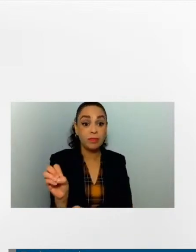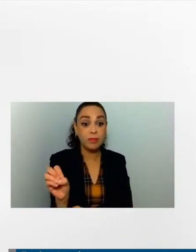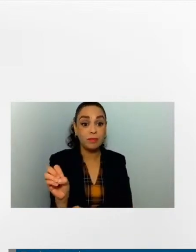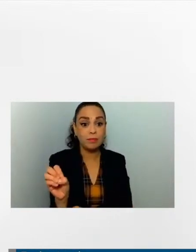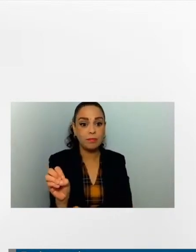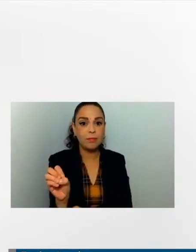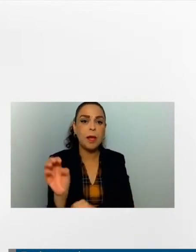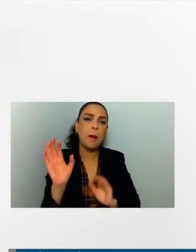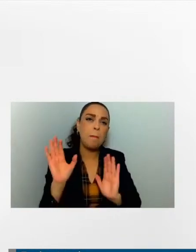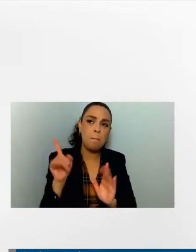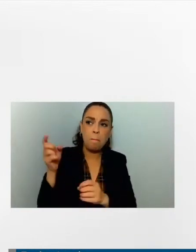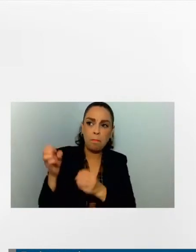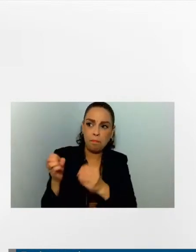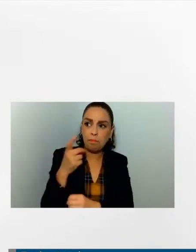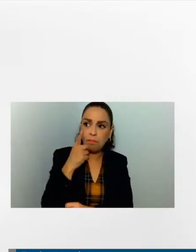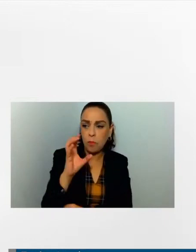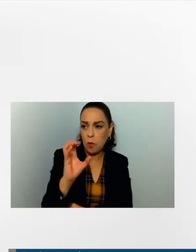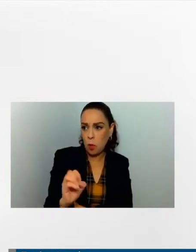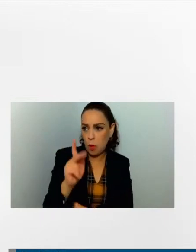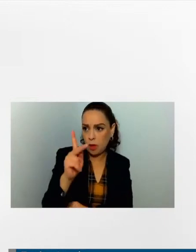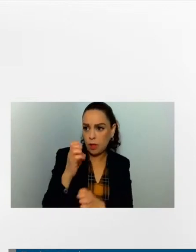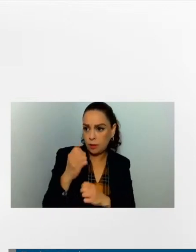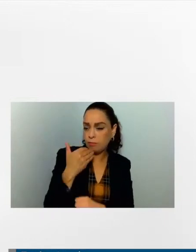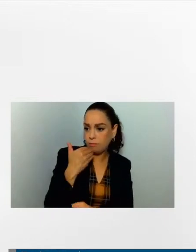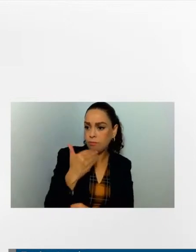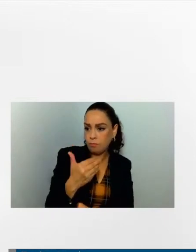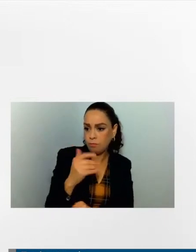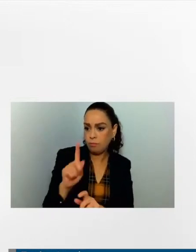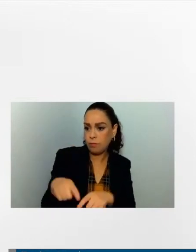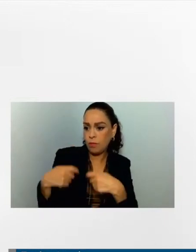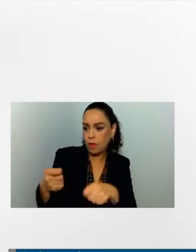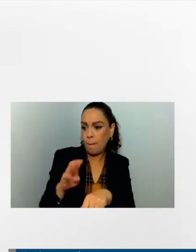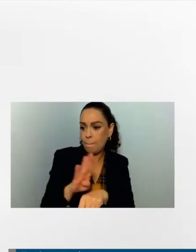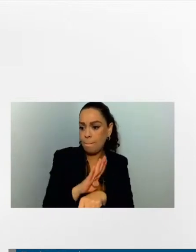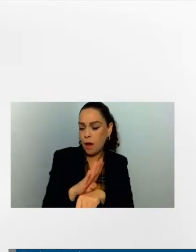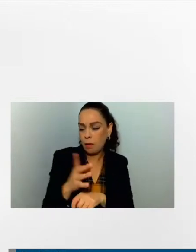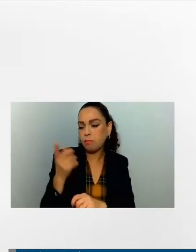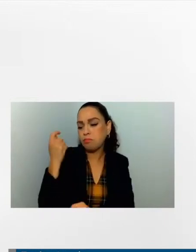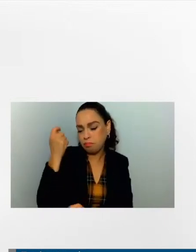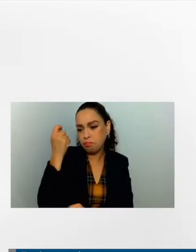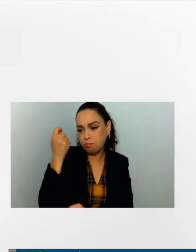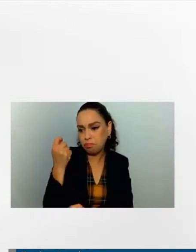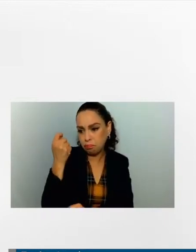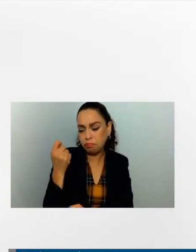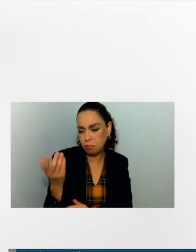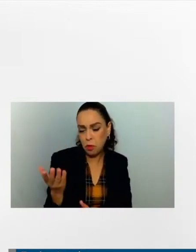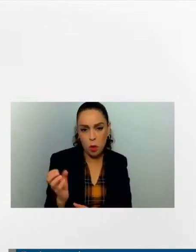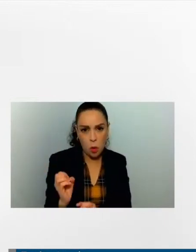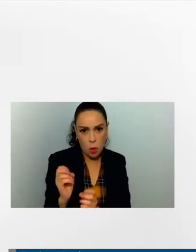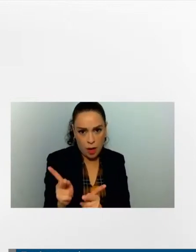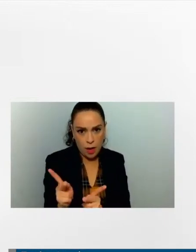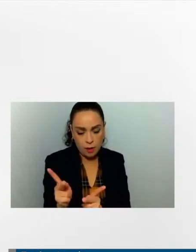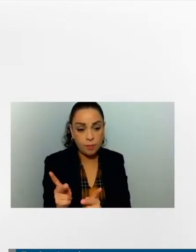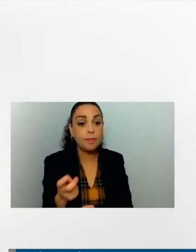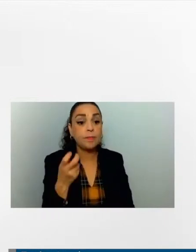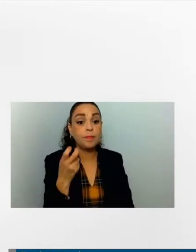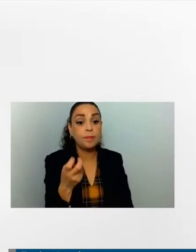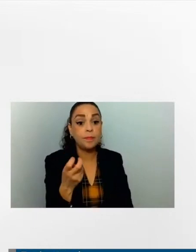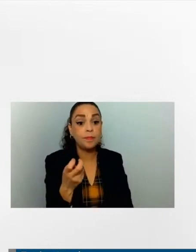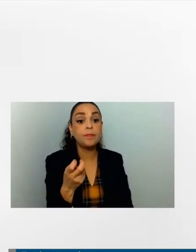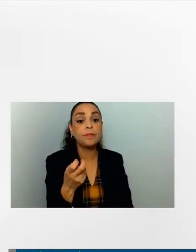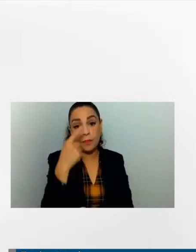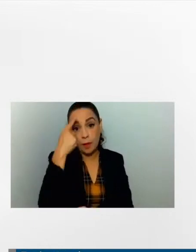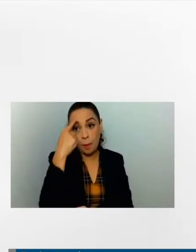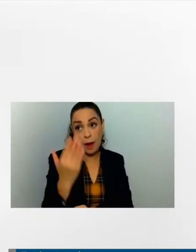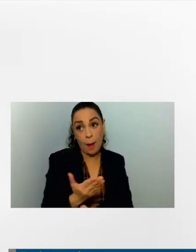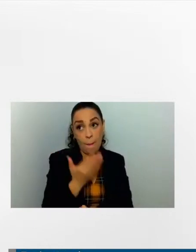está bien que sea una obligación subsidiaria y no solidaria, y empieza poner este requisito de que para que le pidamos alimentos